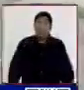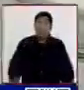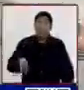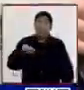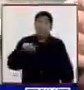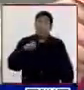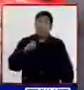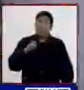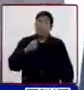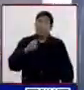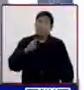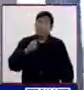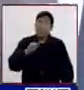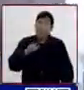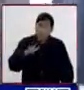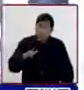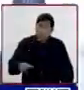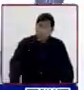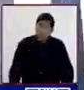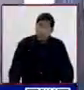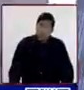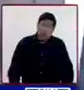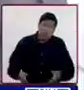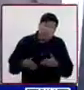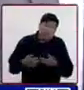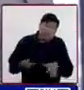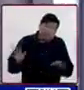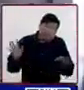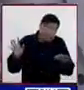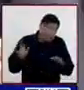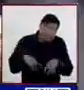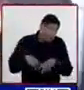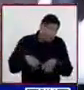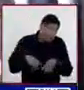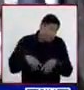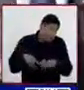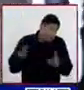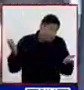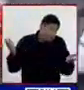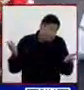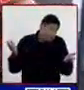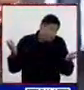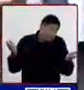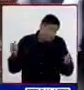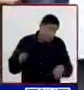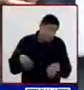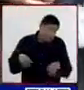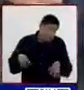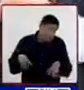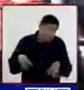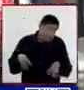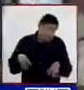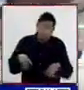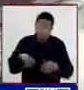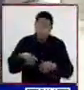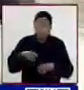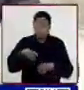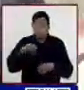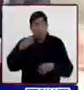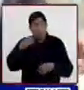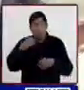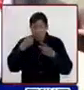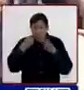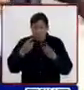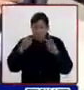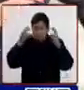Pascual va a ser trasladado ya hasta... Ya. Está bien. Los audios que tienes para